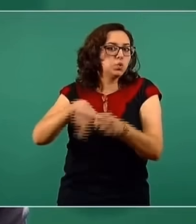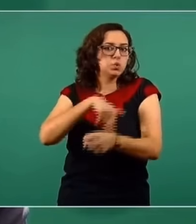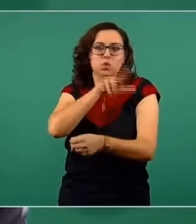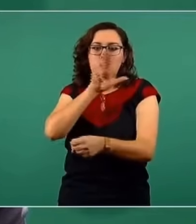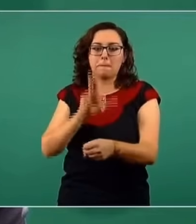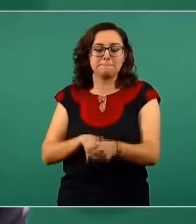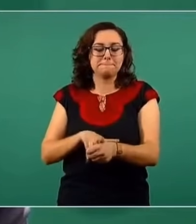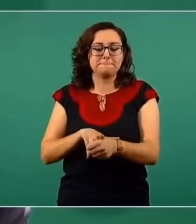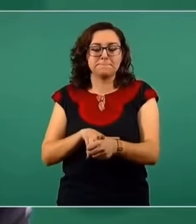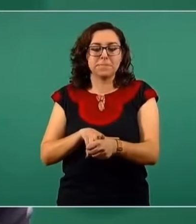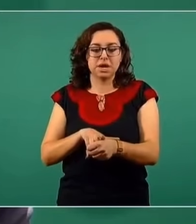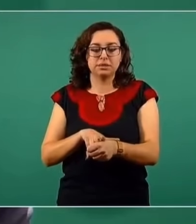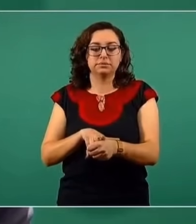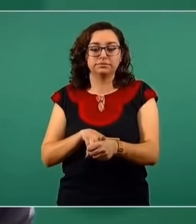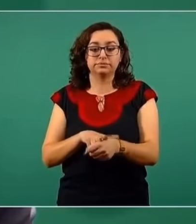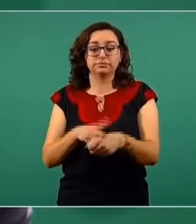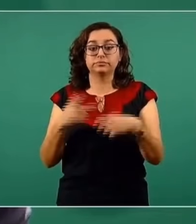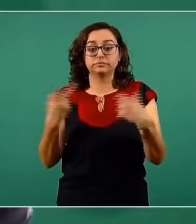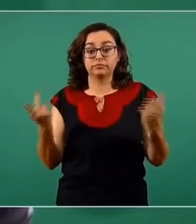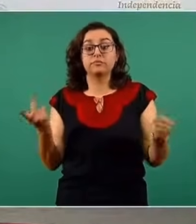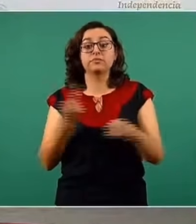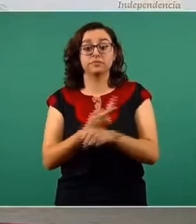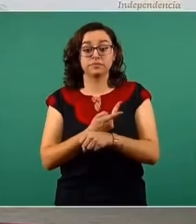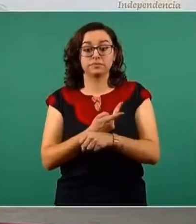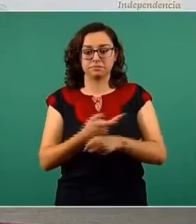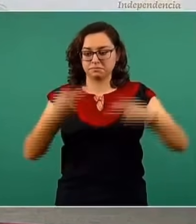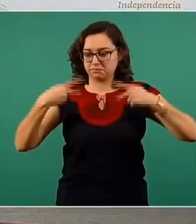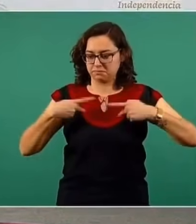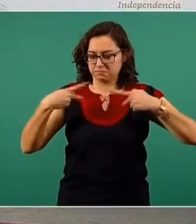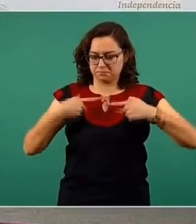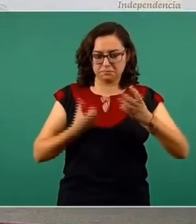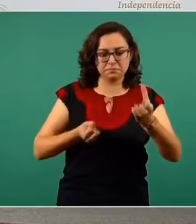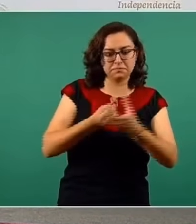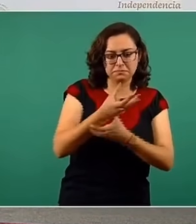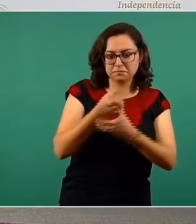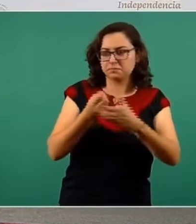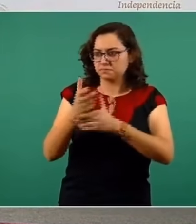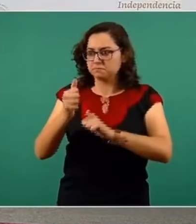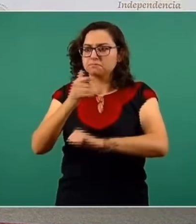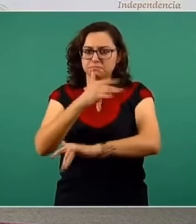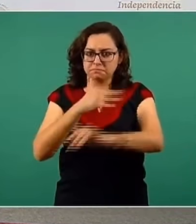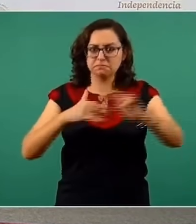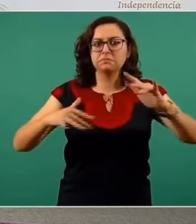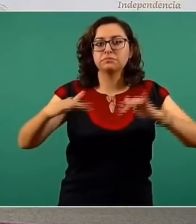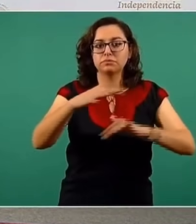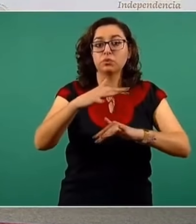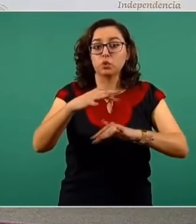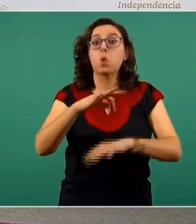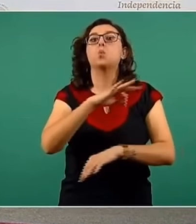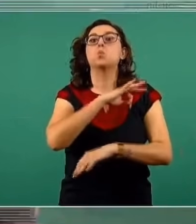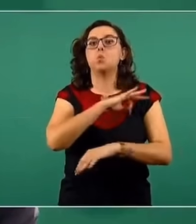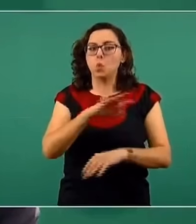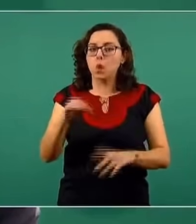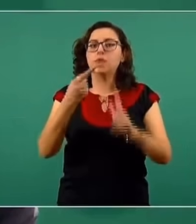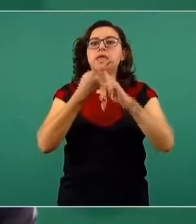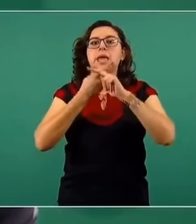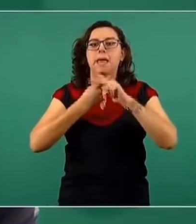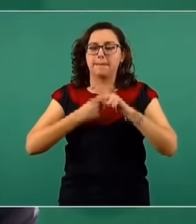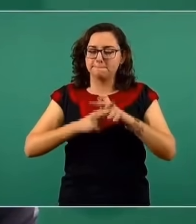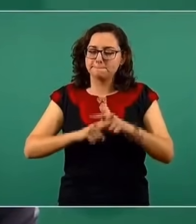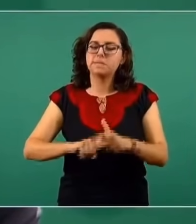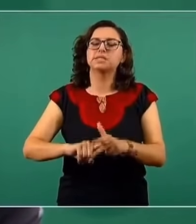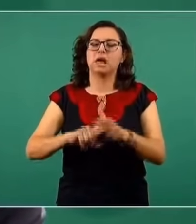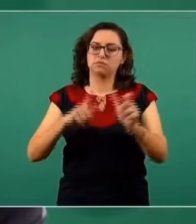bastante claro es la movilidad en el espacio público. Cuando las sociedades empiezan a moverse